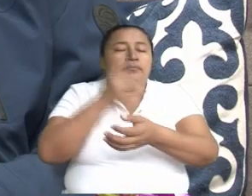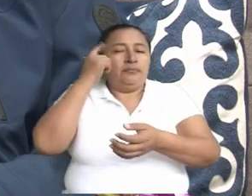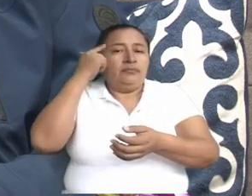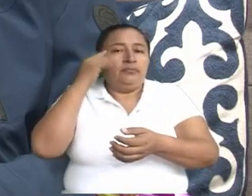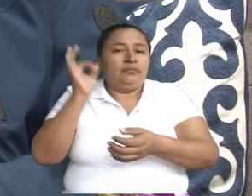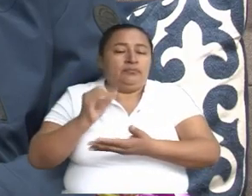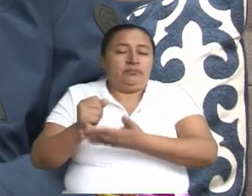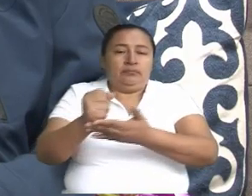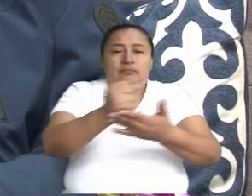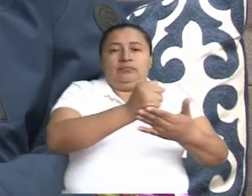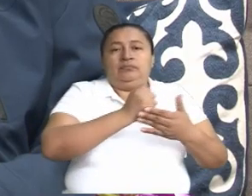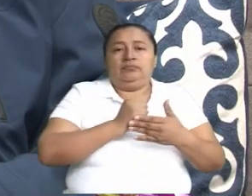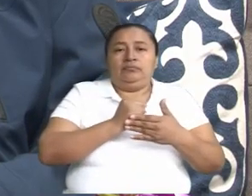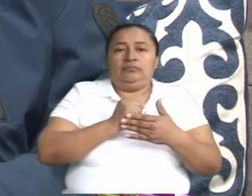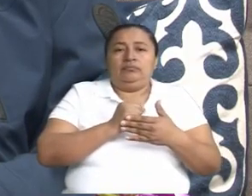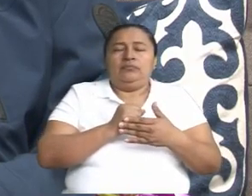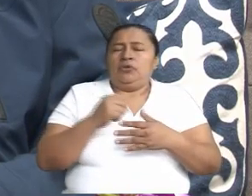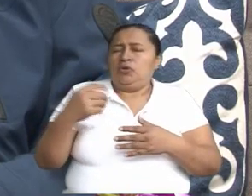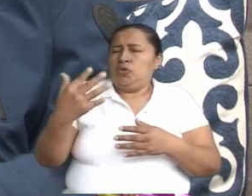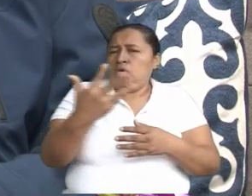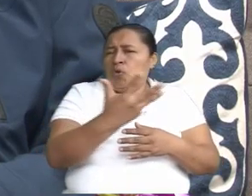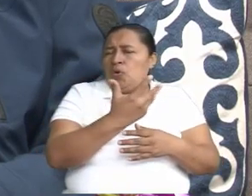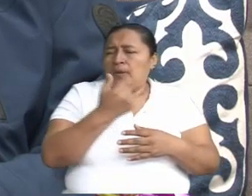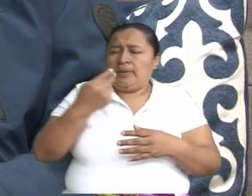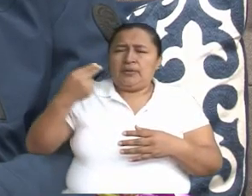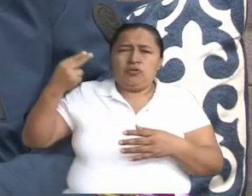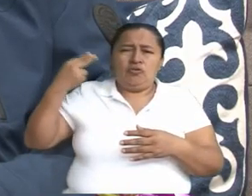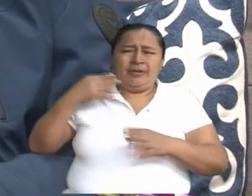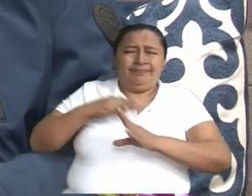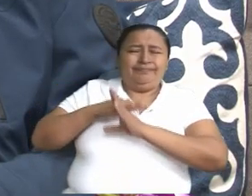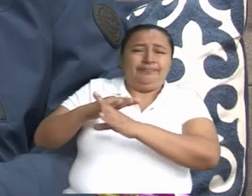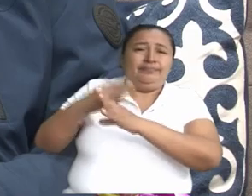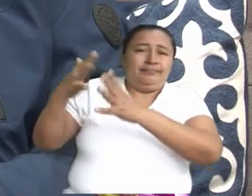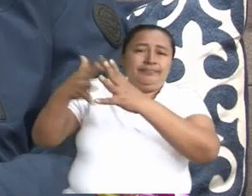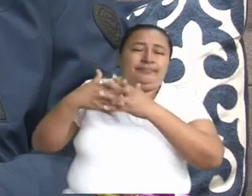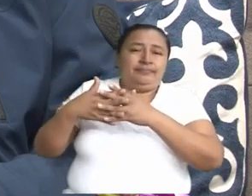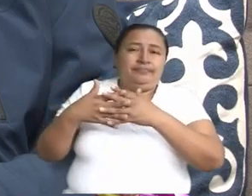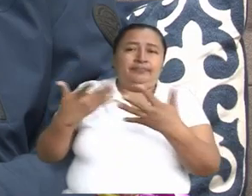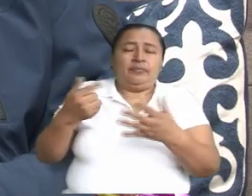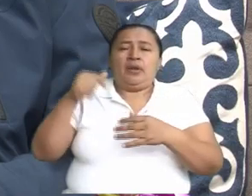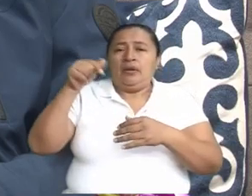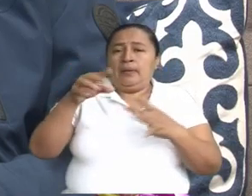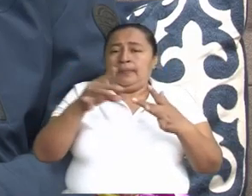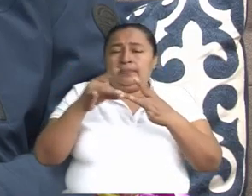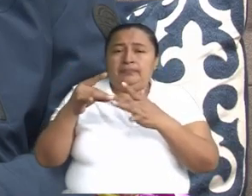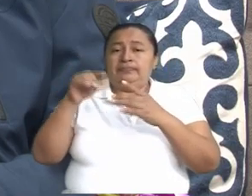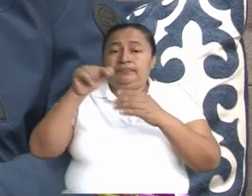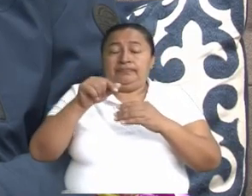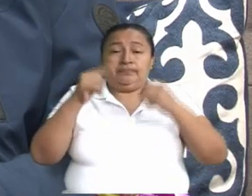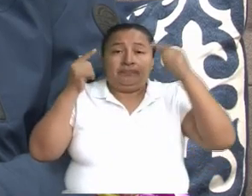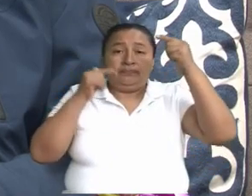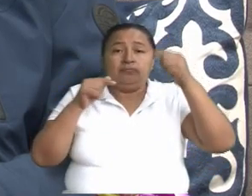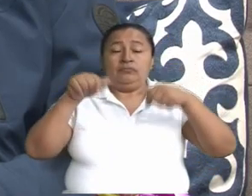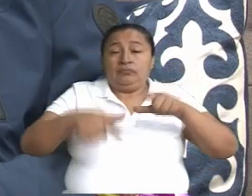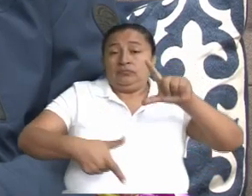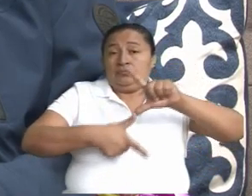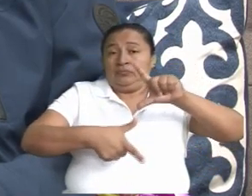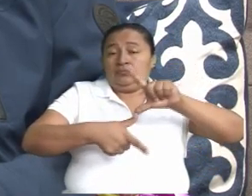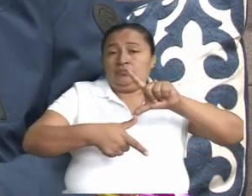antiimperialista. Con toda la historia antiimperialista que tiene este país, que es muy particular en América